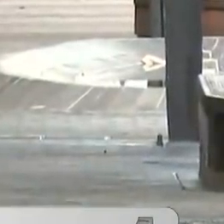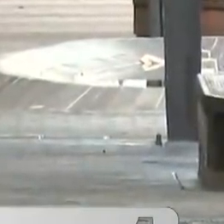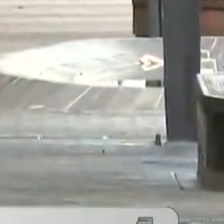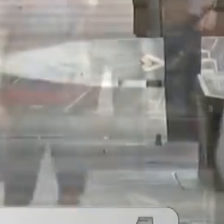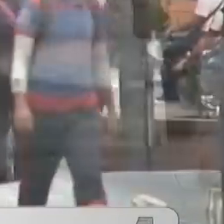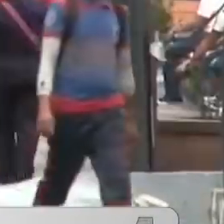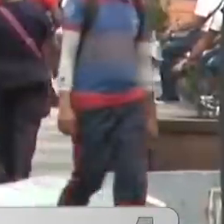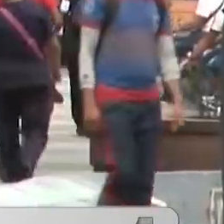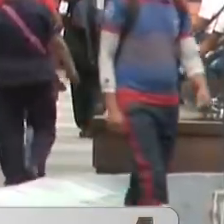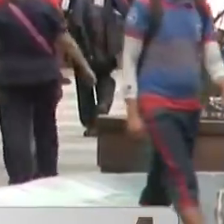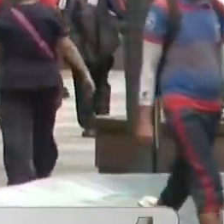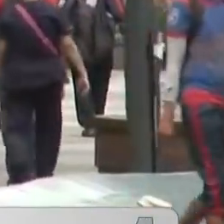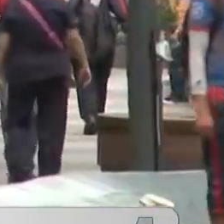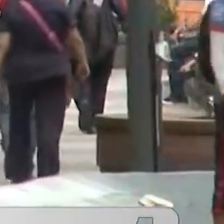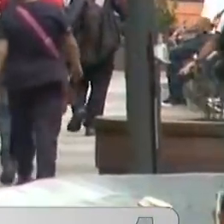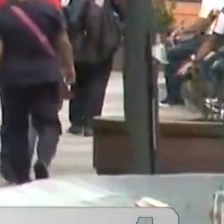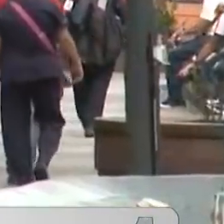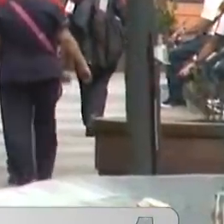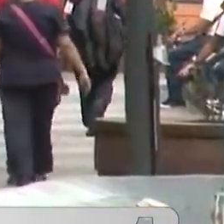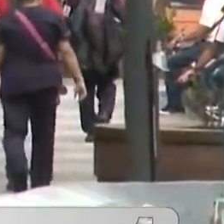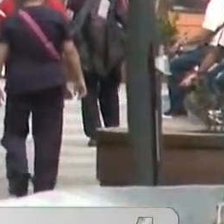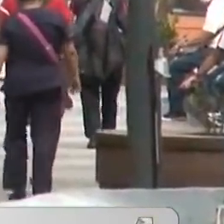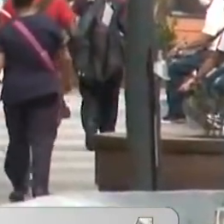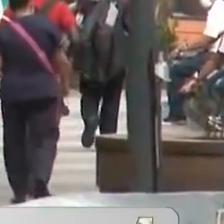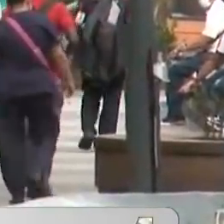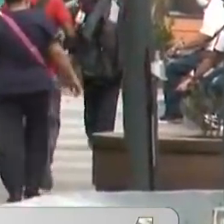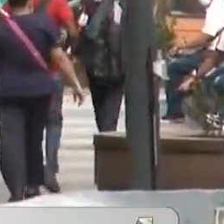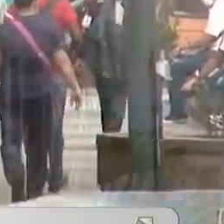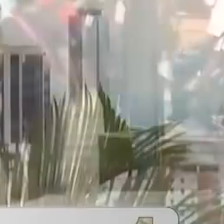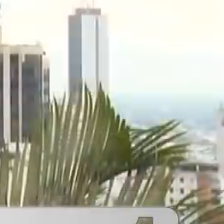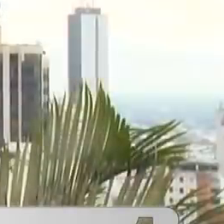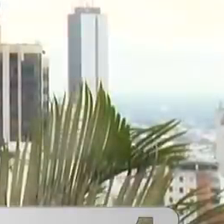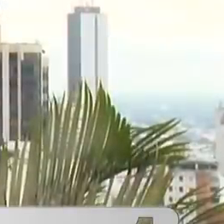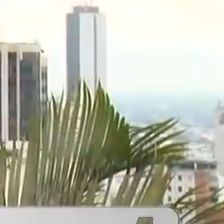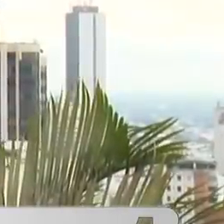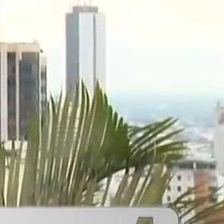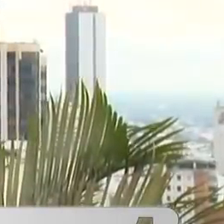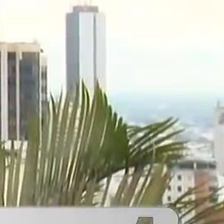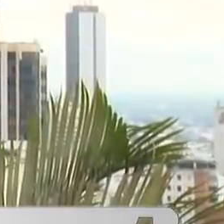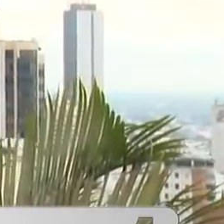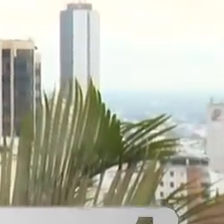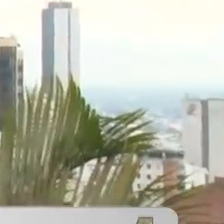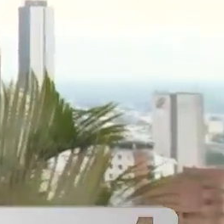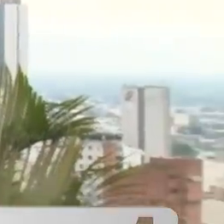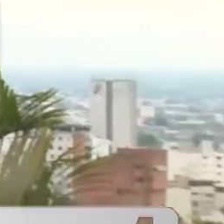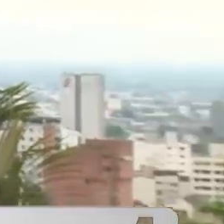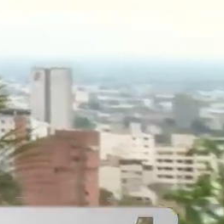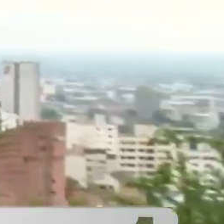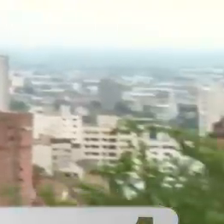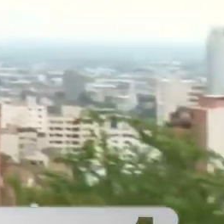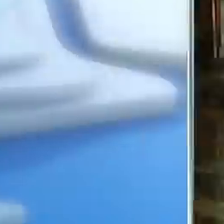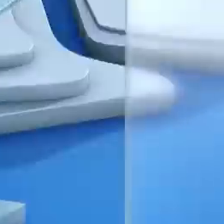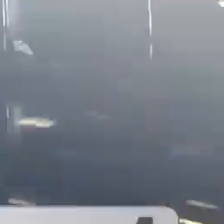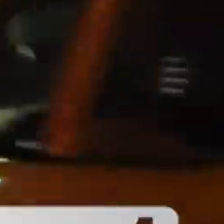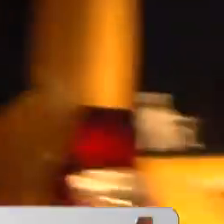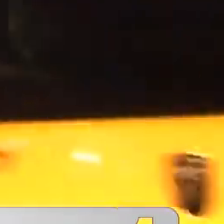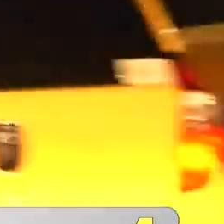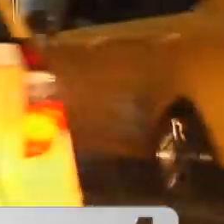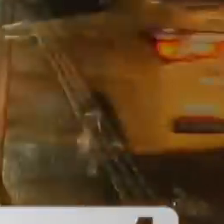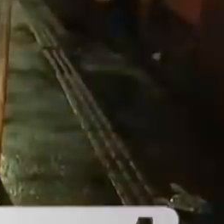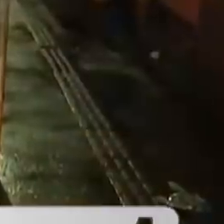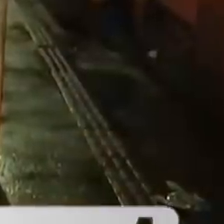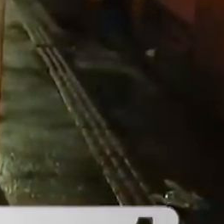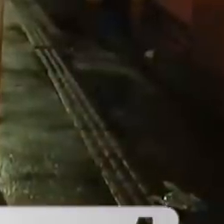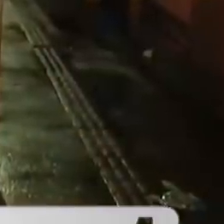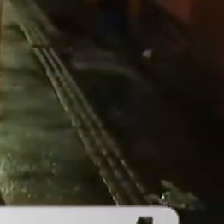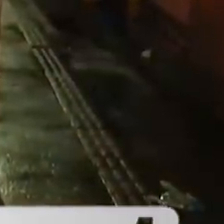cuarentena estricta durante el fin de semana. Restricción empieza este viernes a las 7 de la mañana.